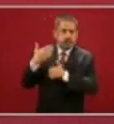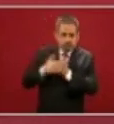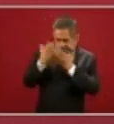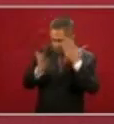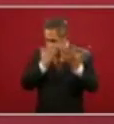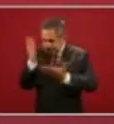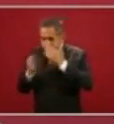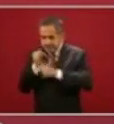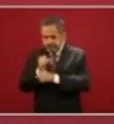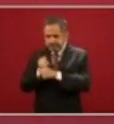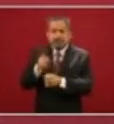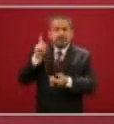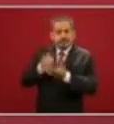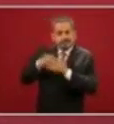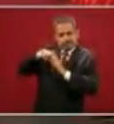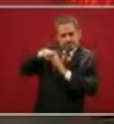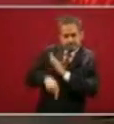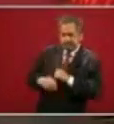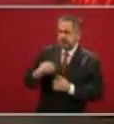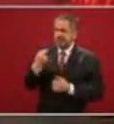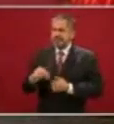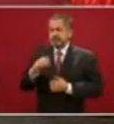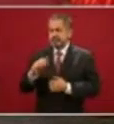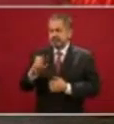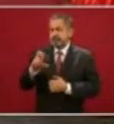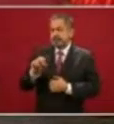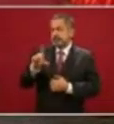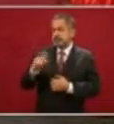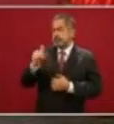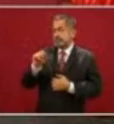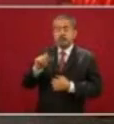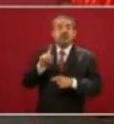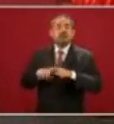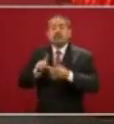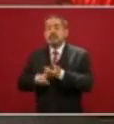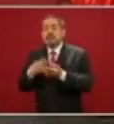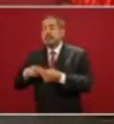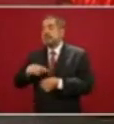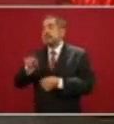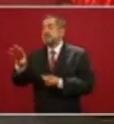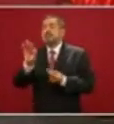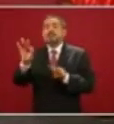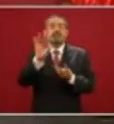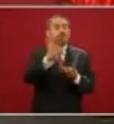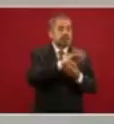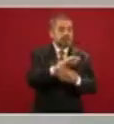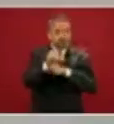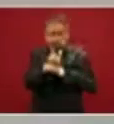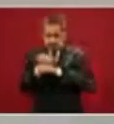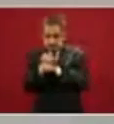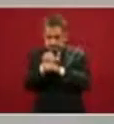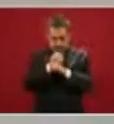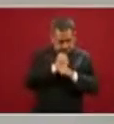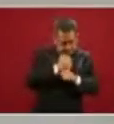estudios serológicos, que son los estudios en donde a una muestra representativa de la población se le toma sangre y se